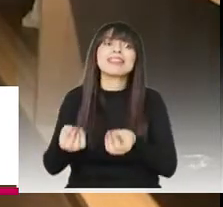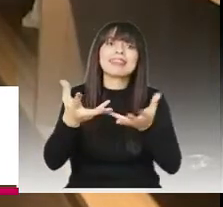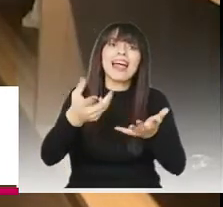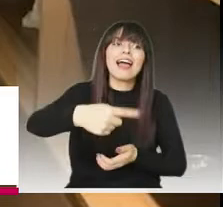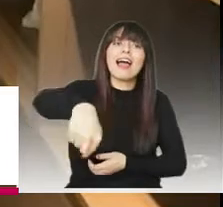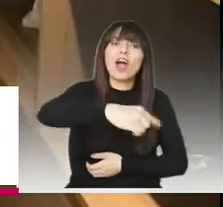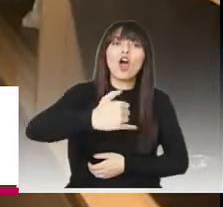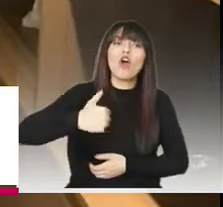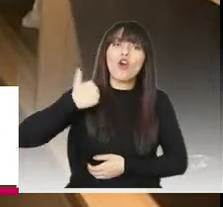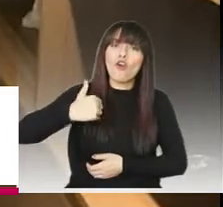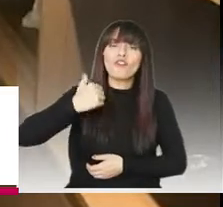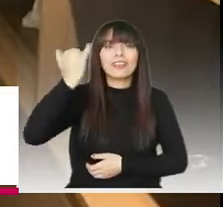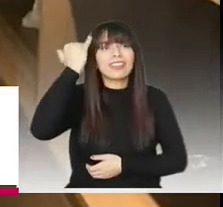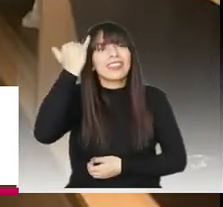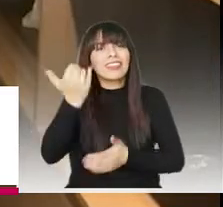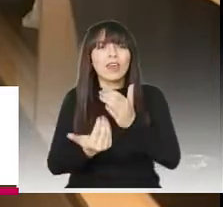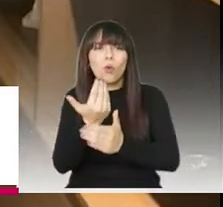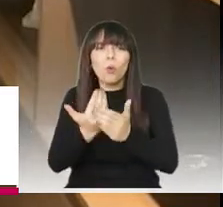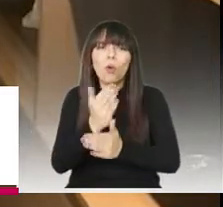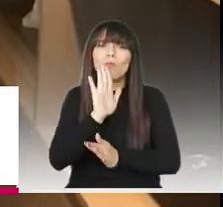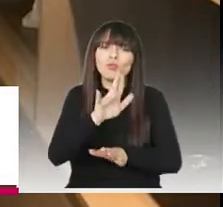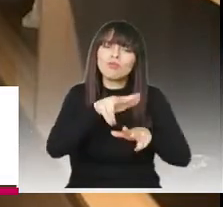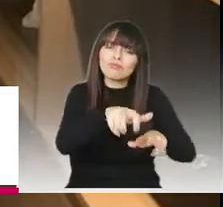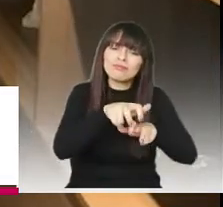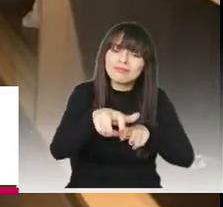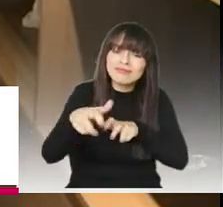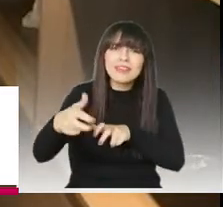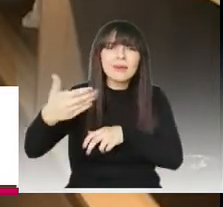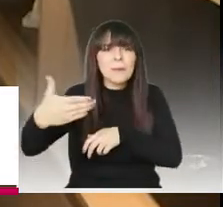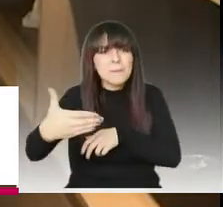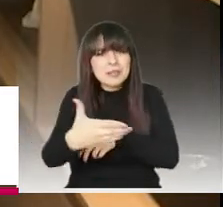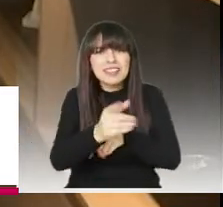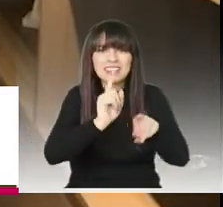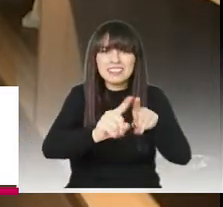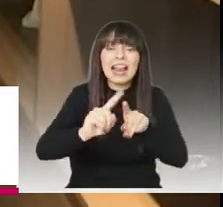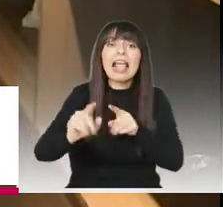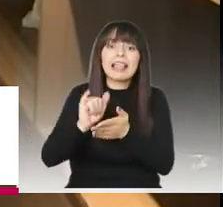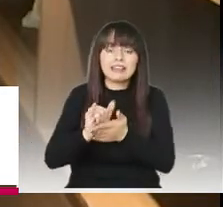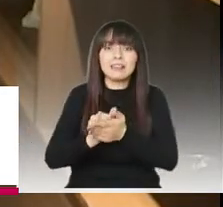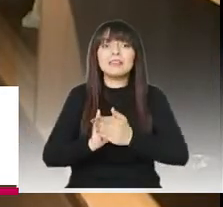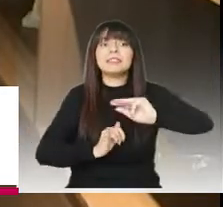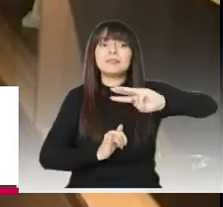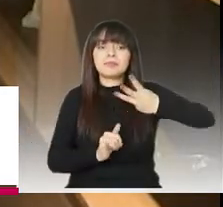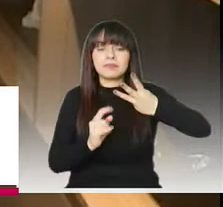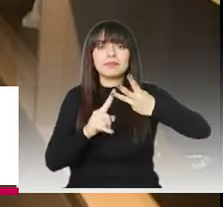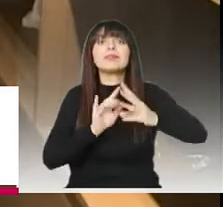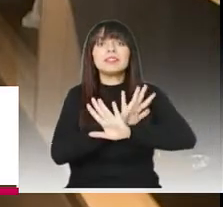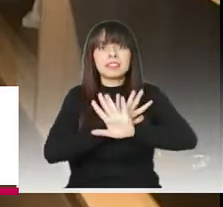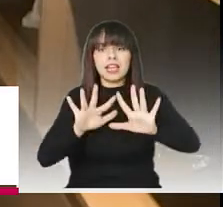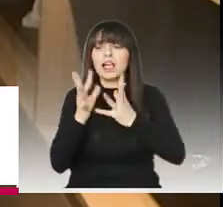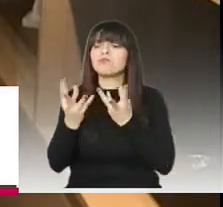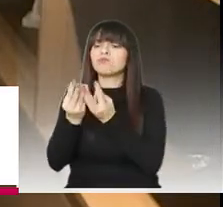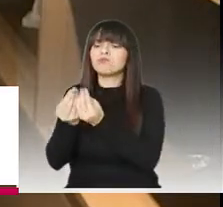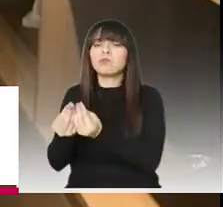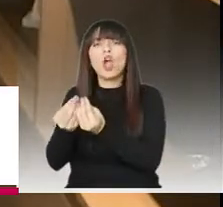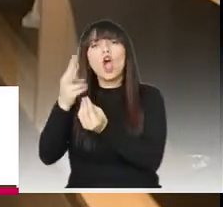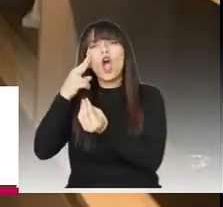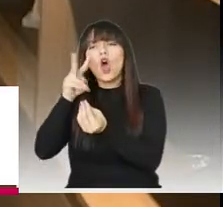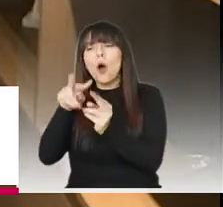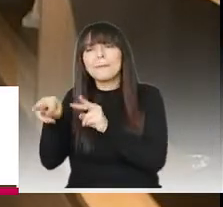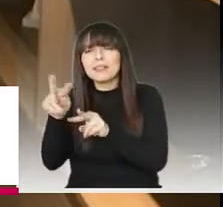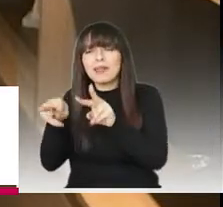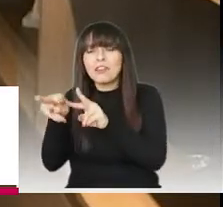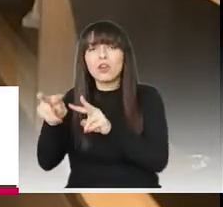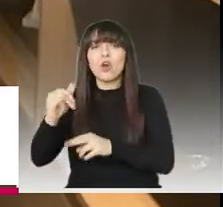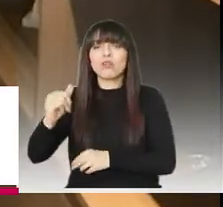y pesqueros. Y tercero, se creó el Observatorio Nacional de la Juventud para formular las políticas a